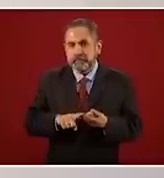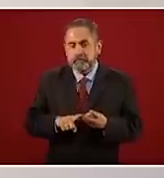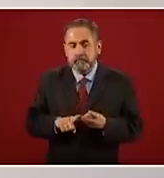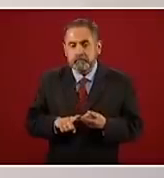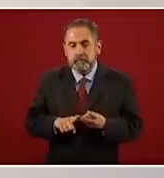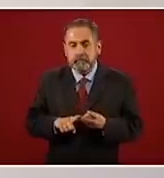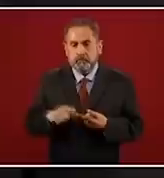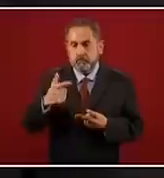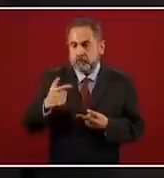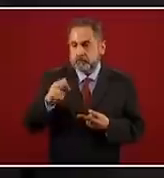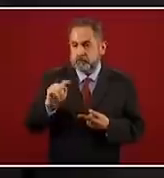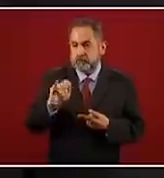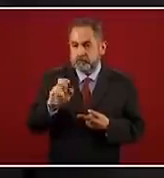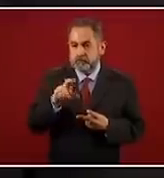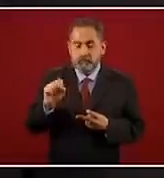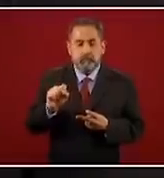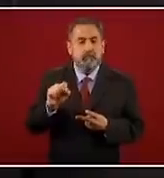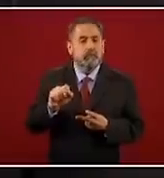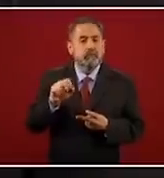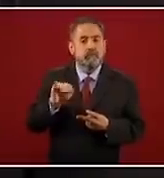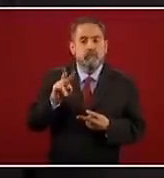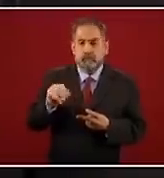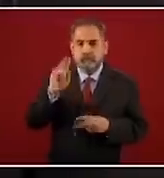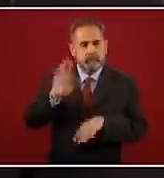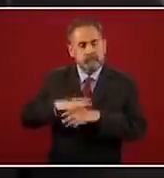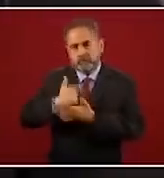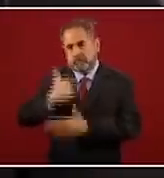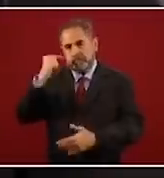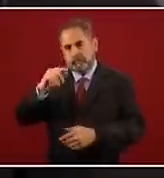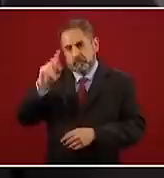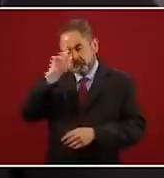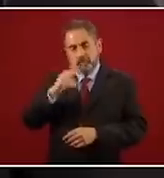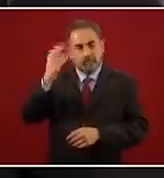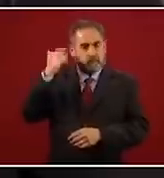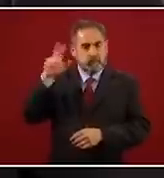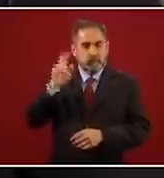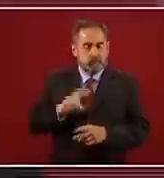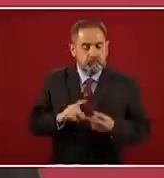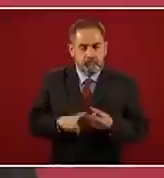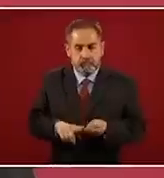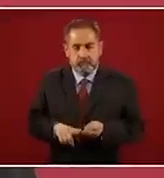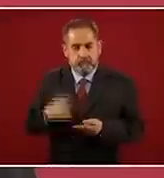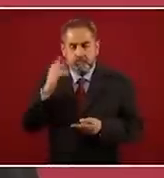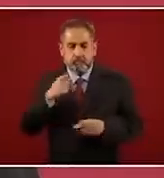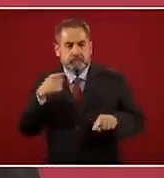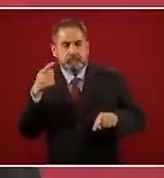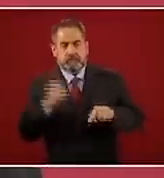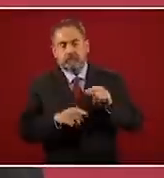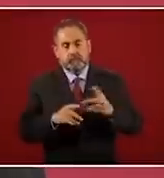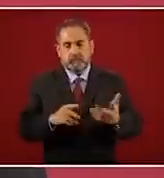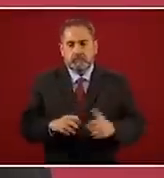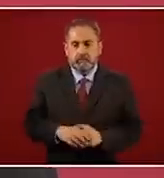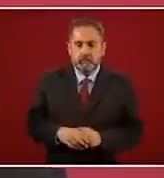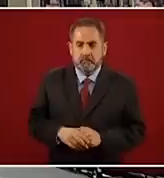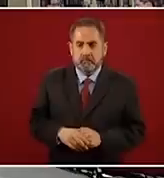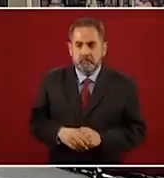no, por Gutiérrez Vivó. Eso fue gravísimo. Es muy grave lo que le hicieron.